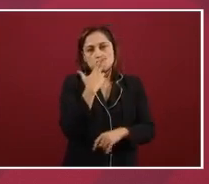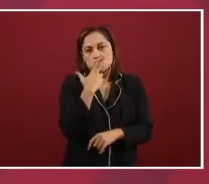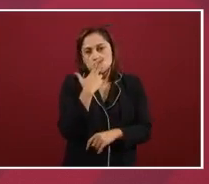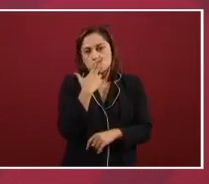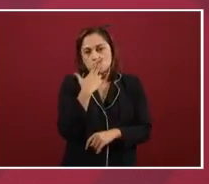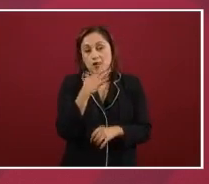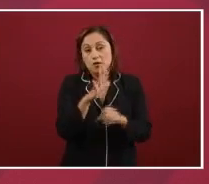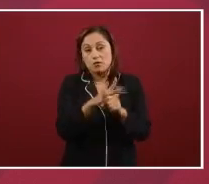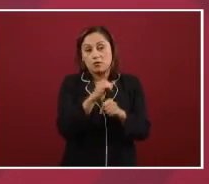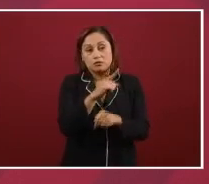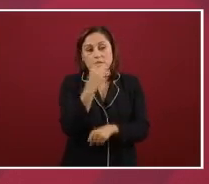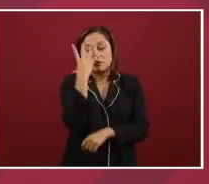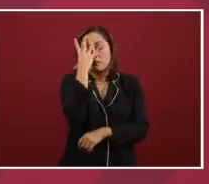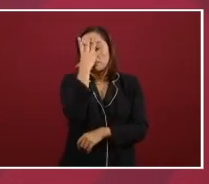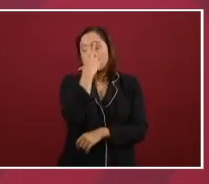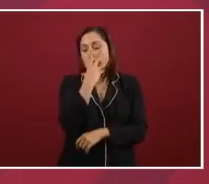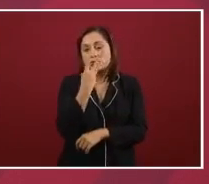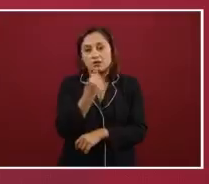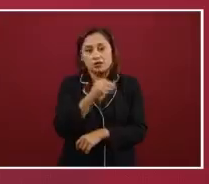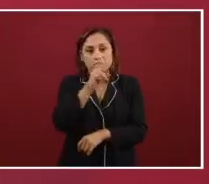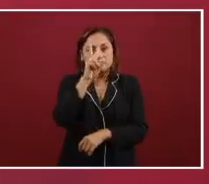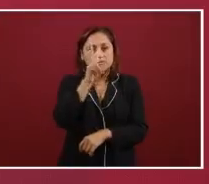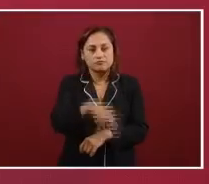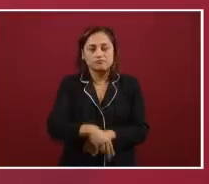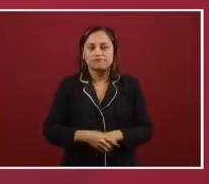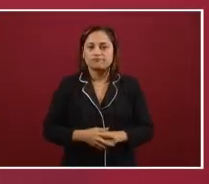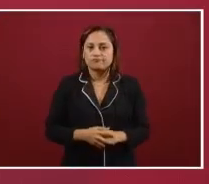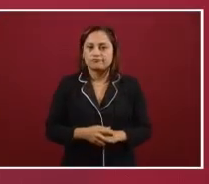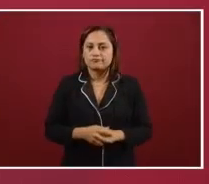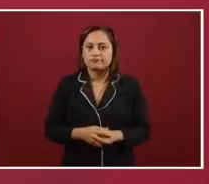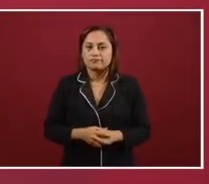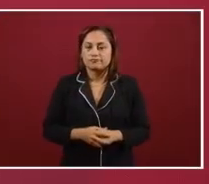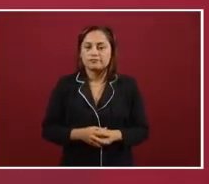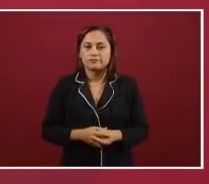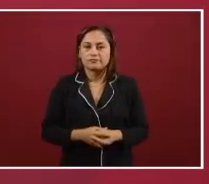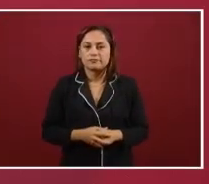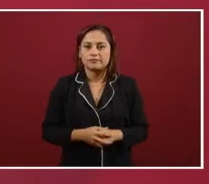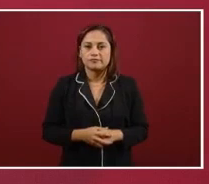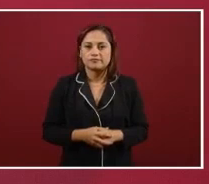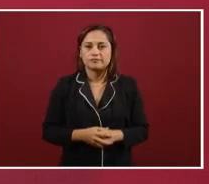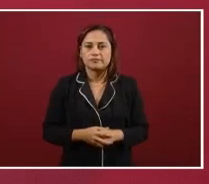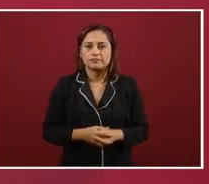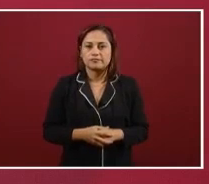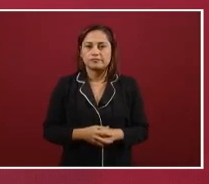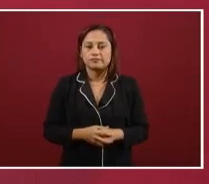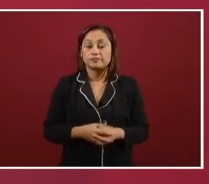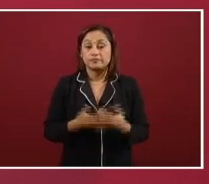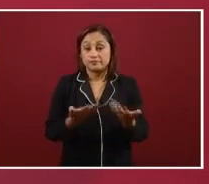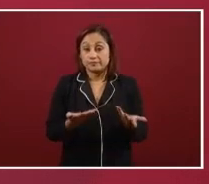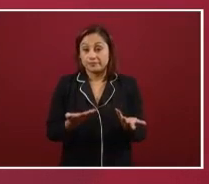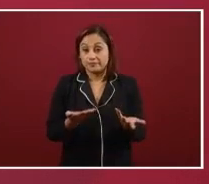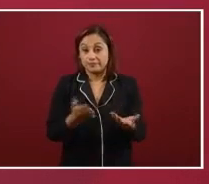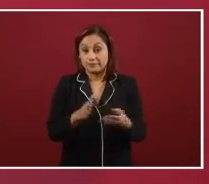un paraíso hermoso. Bueno, entonces hay quienes